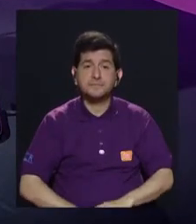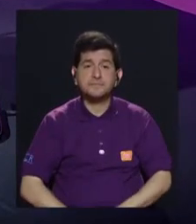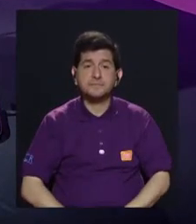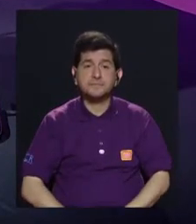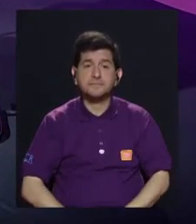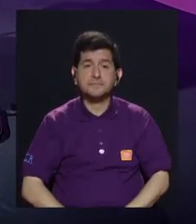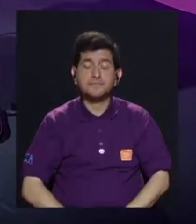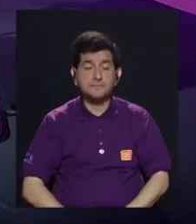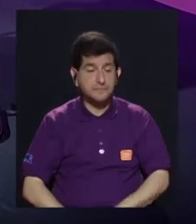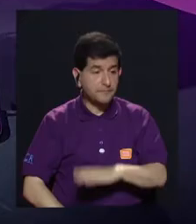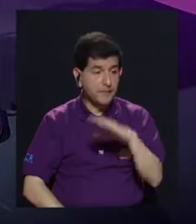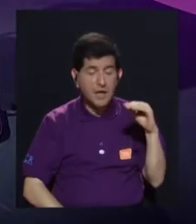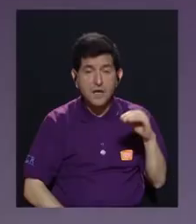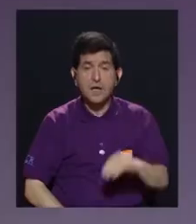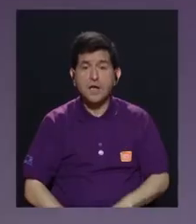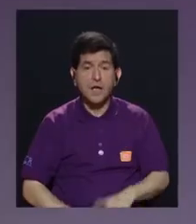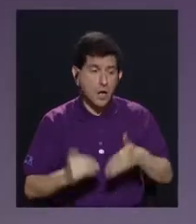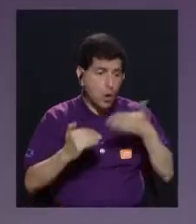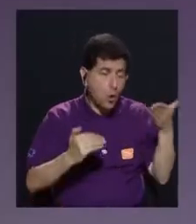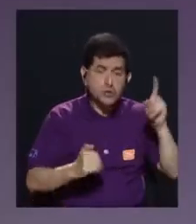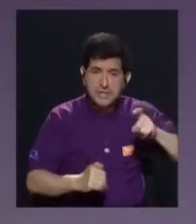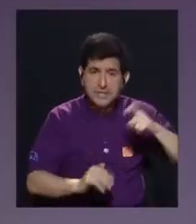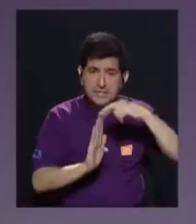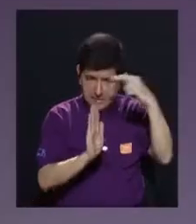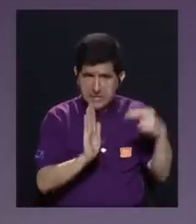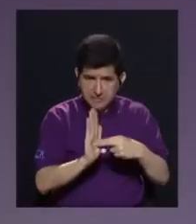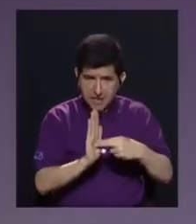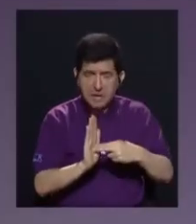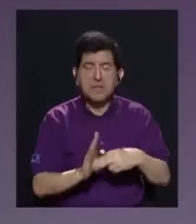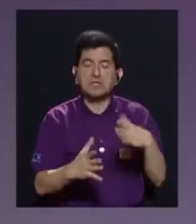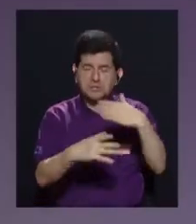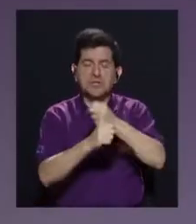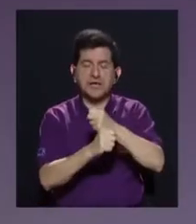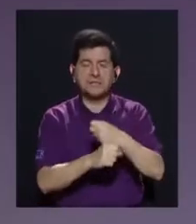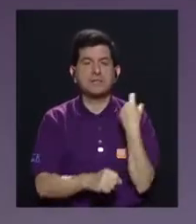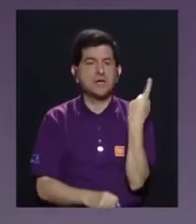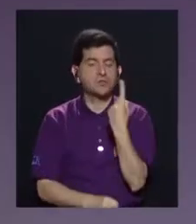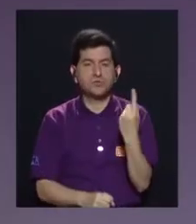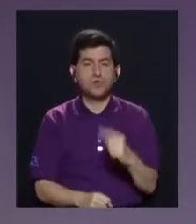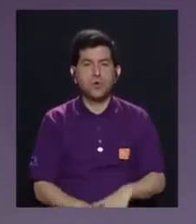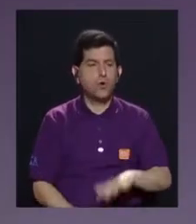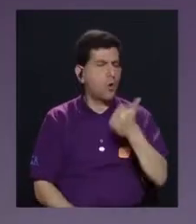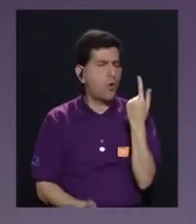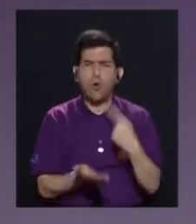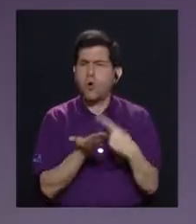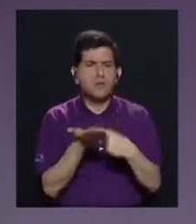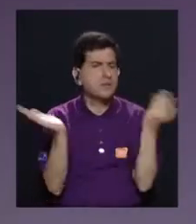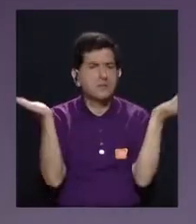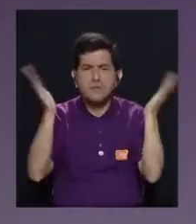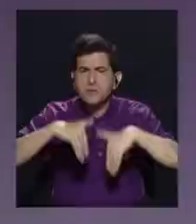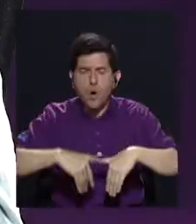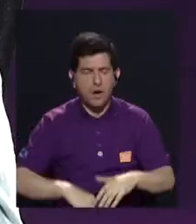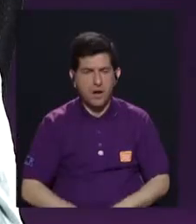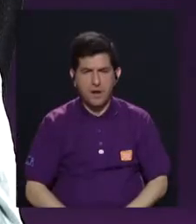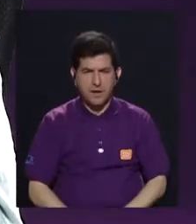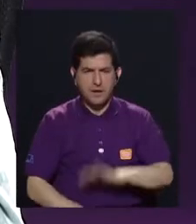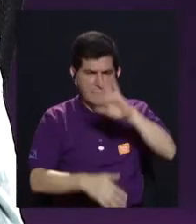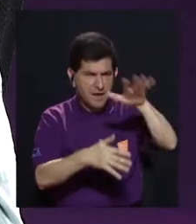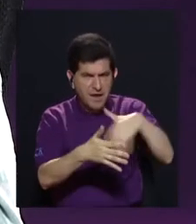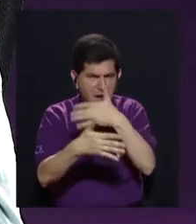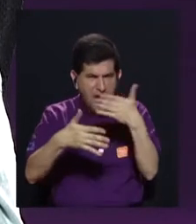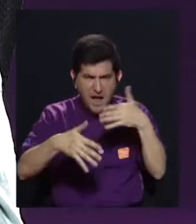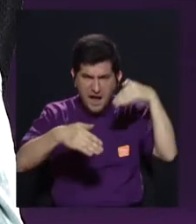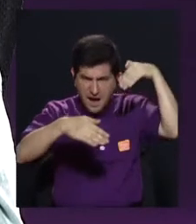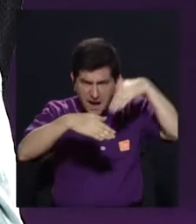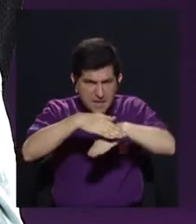reglamentar aquello que necesita ser reglamentado nada más no hay ninguna otra discusión no hay no hay agendas o que no hay